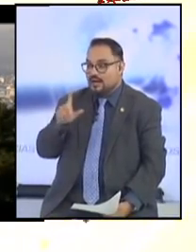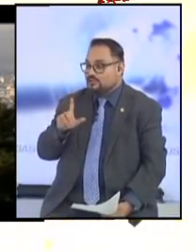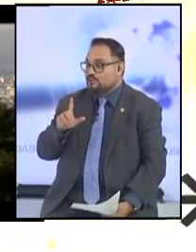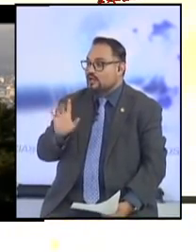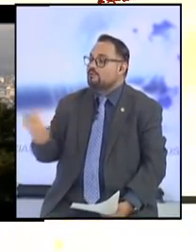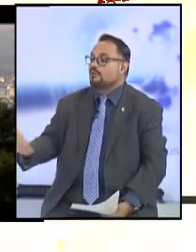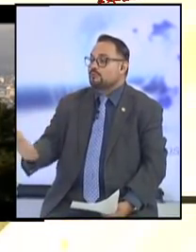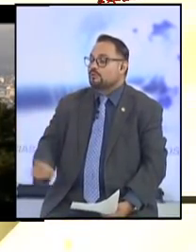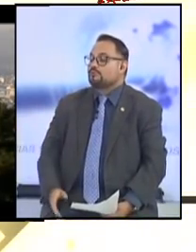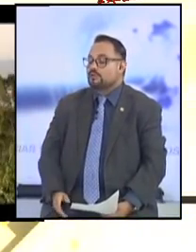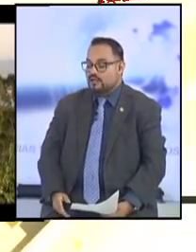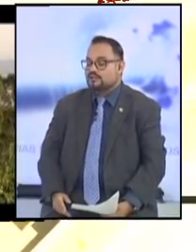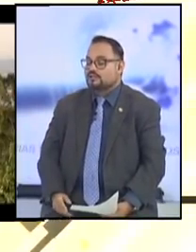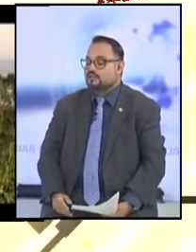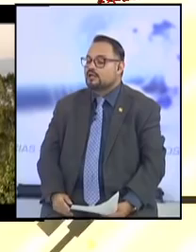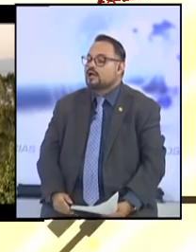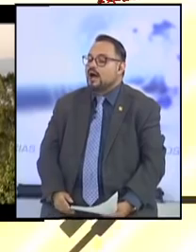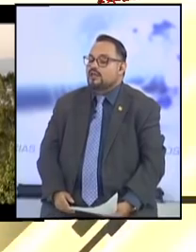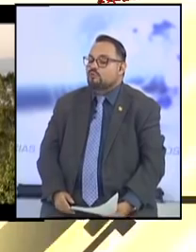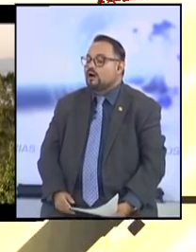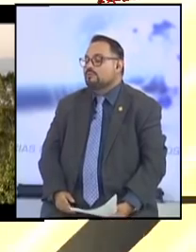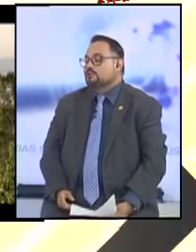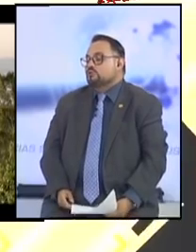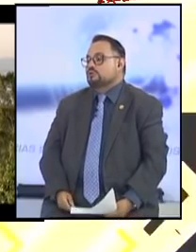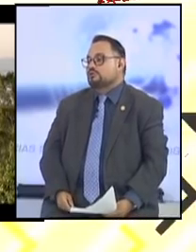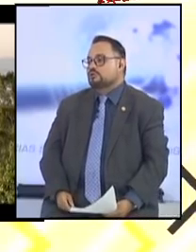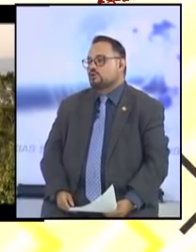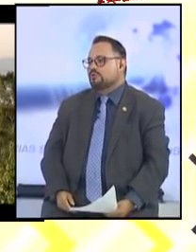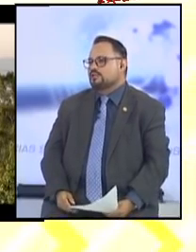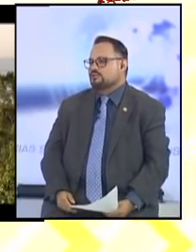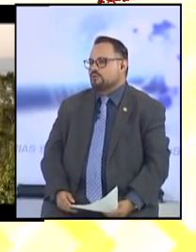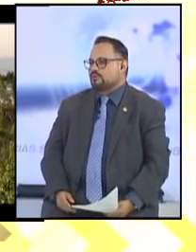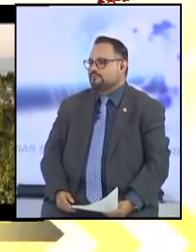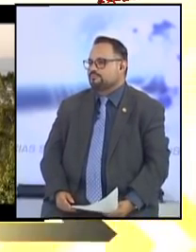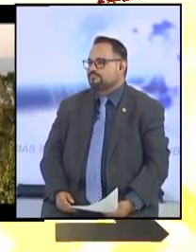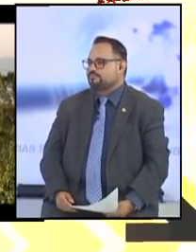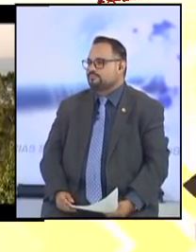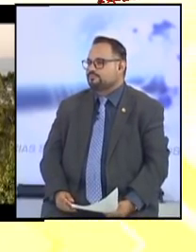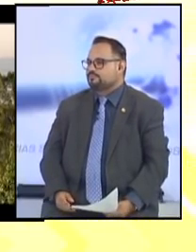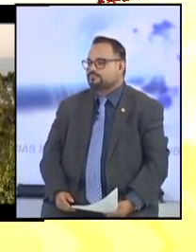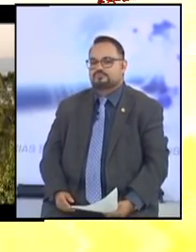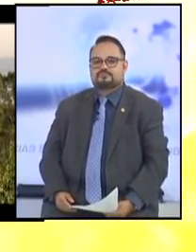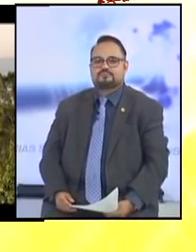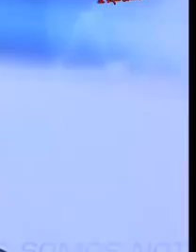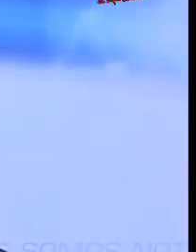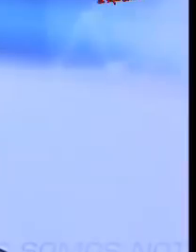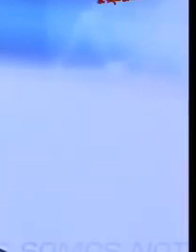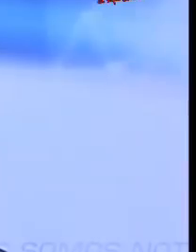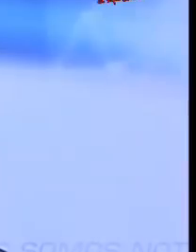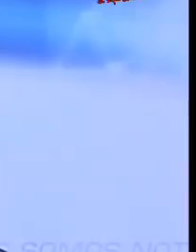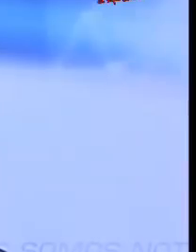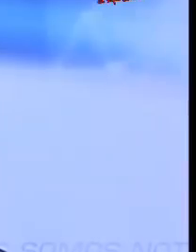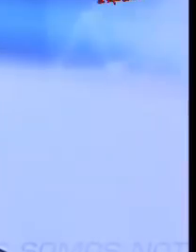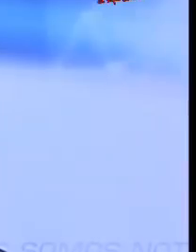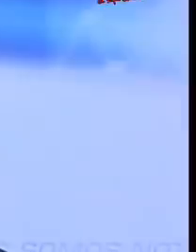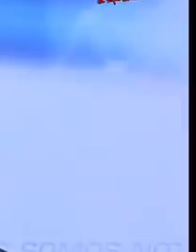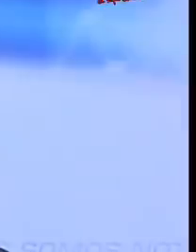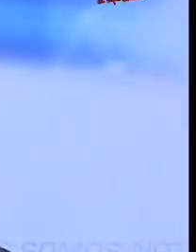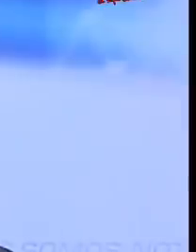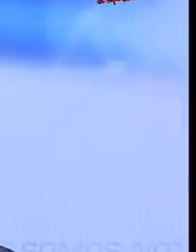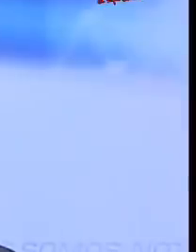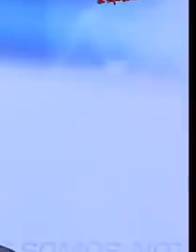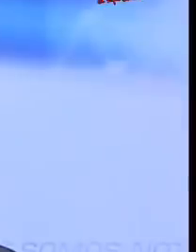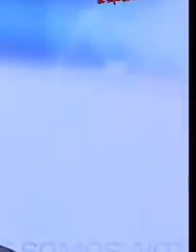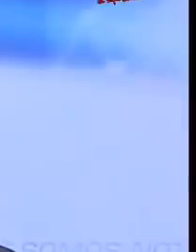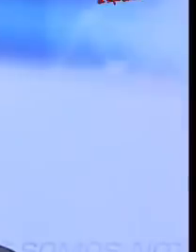nivel nacional para poder atender adecuadamente estos casos de COVID-19. Definitivamente, Julio. Aparte de esto, hay que